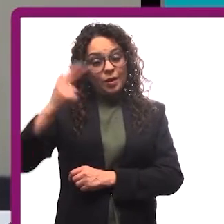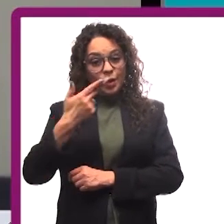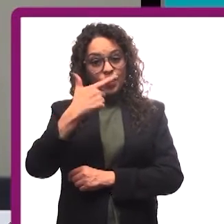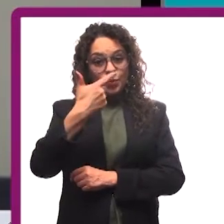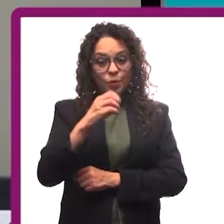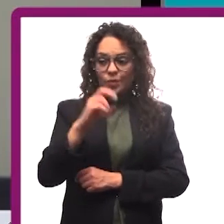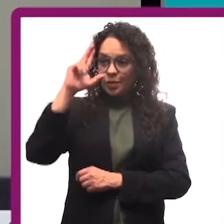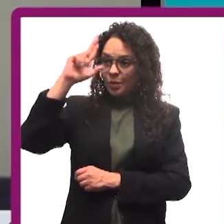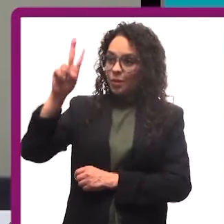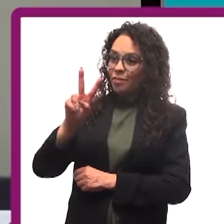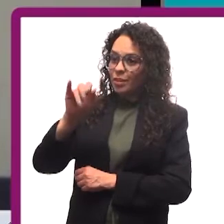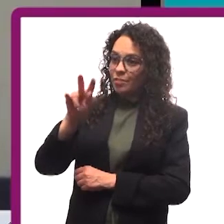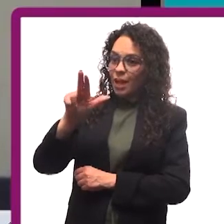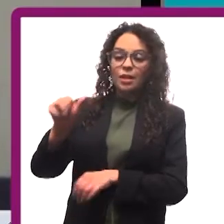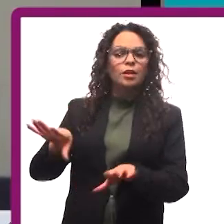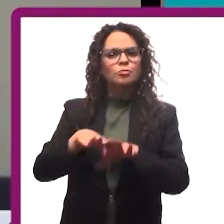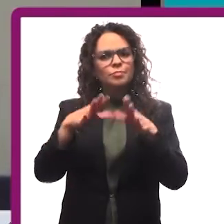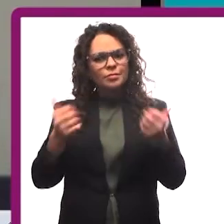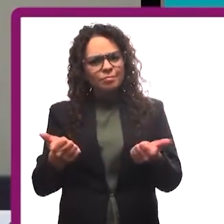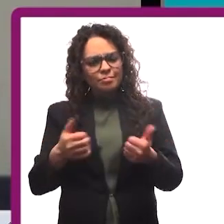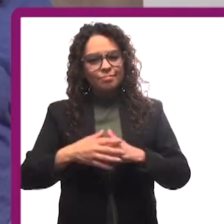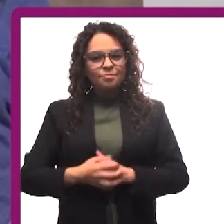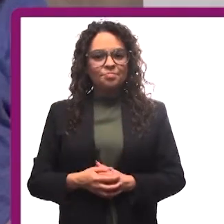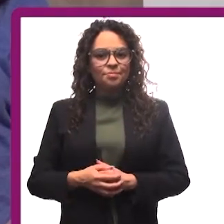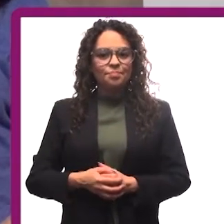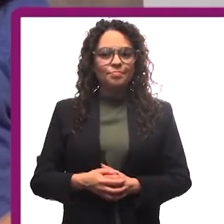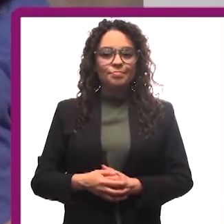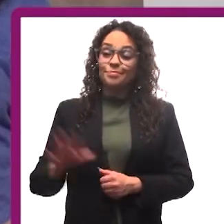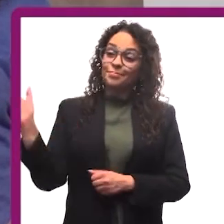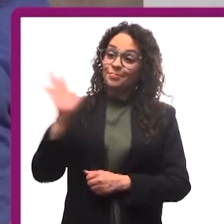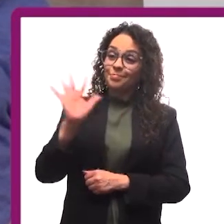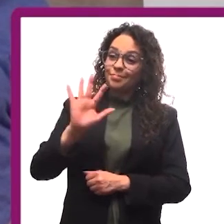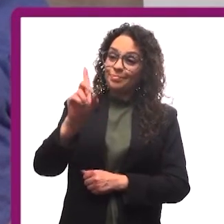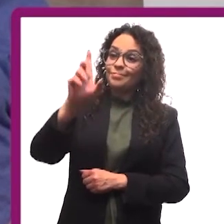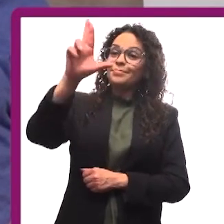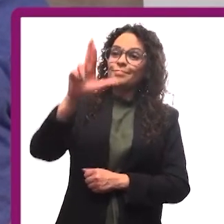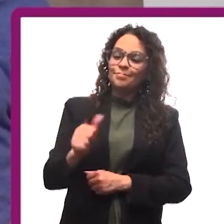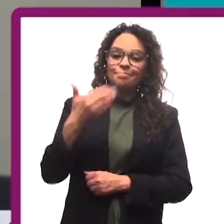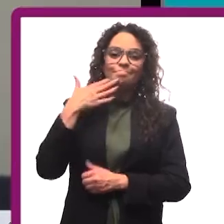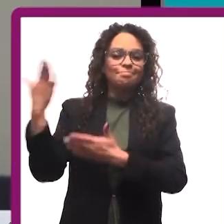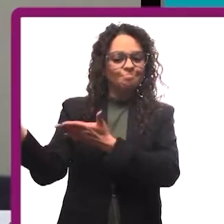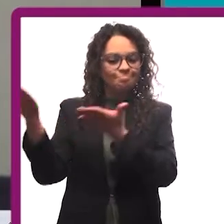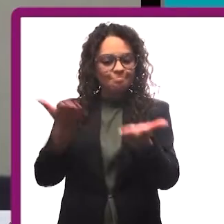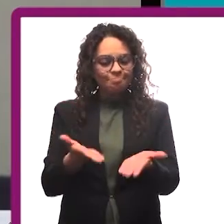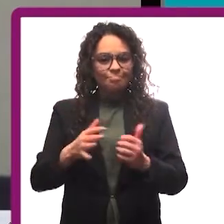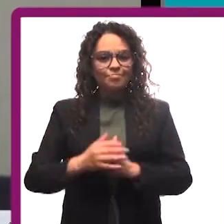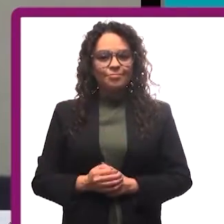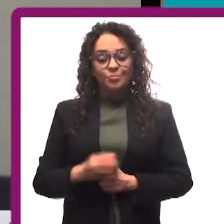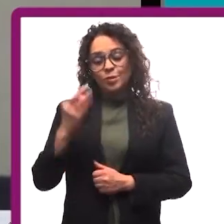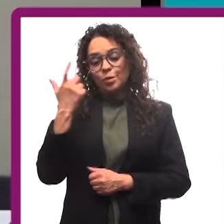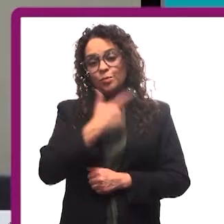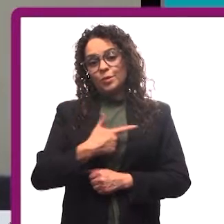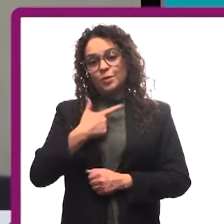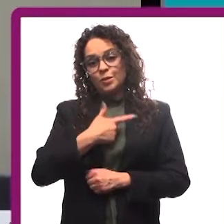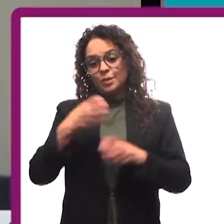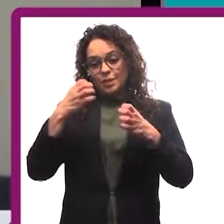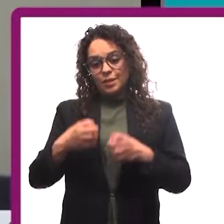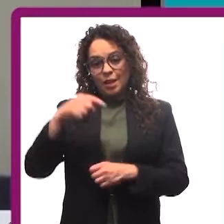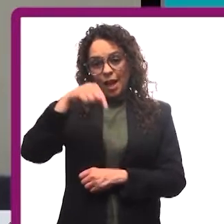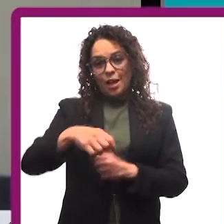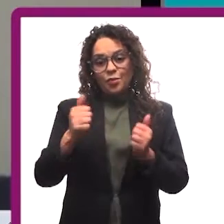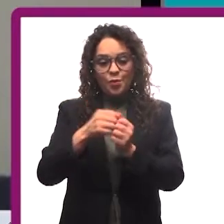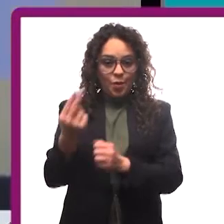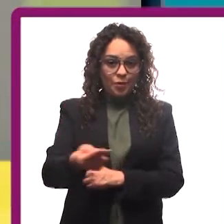Viviana. ¿Cómo les va? Hola, doctora, bienvenida. Aquí es un gusto estar con ustedes.